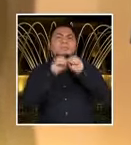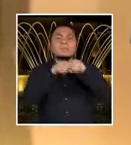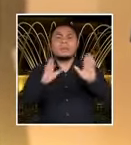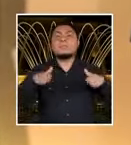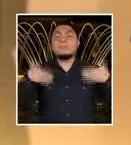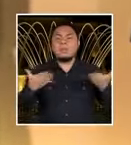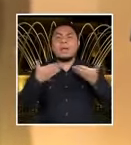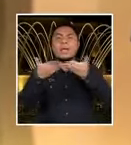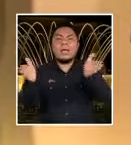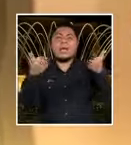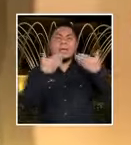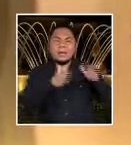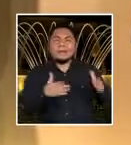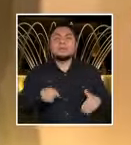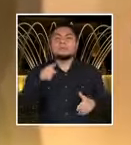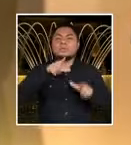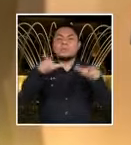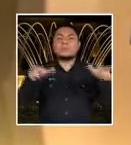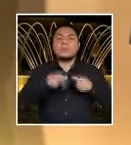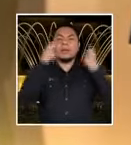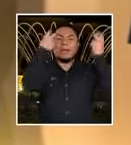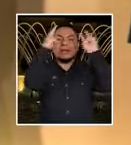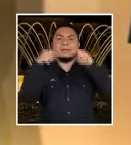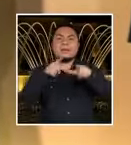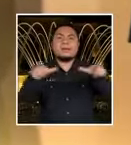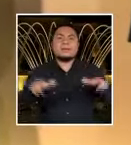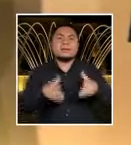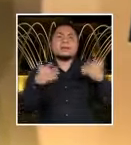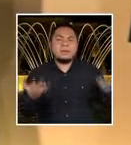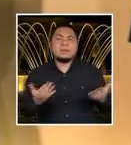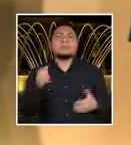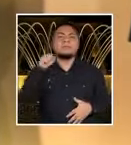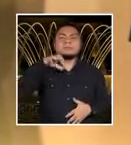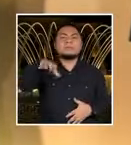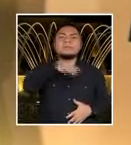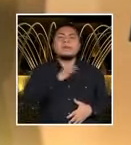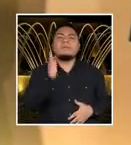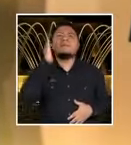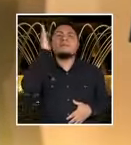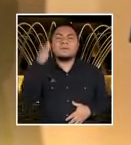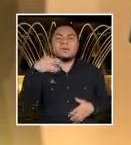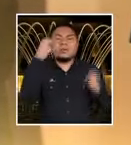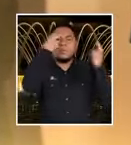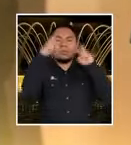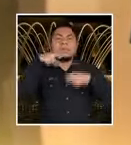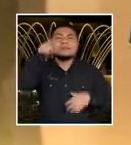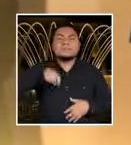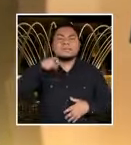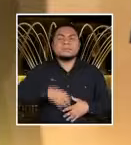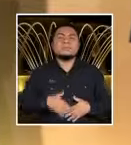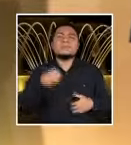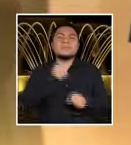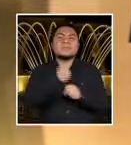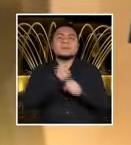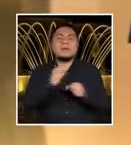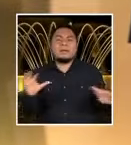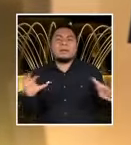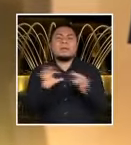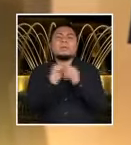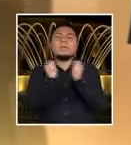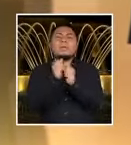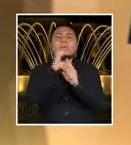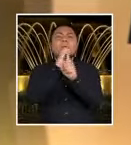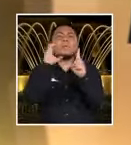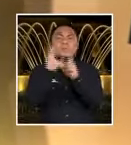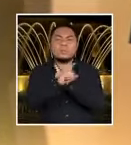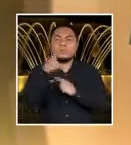poder aperturar destinos al aire libre, que es de la cara lo que el futuro turista requiere, a trabajar de la mano con cultura,